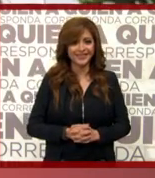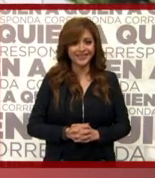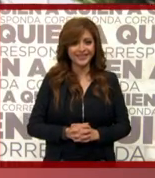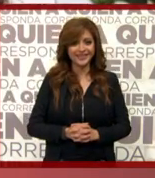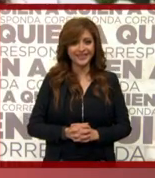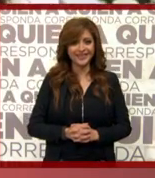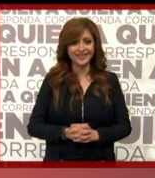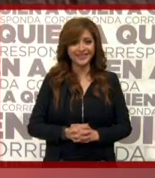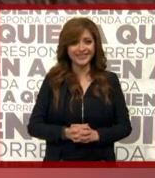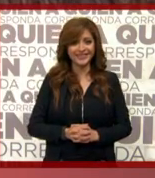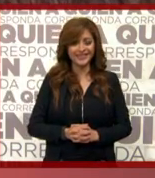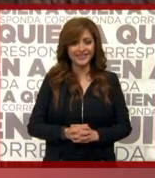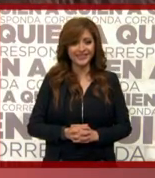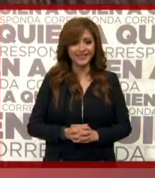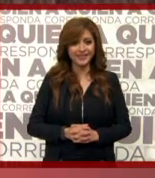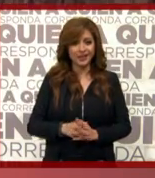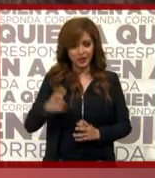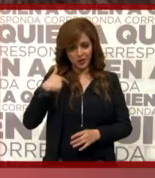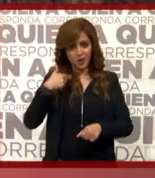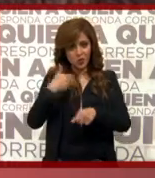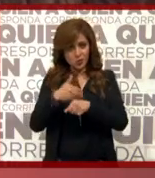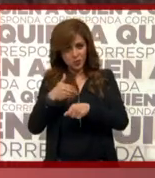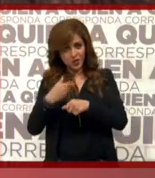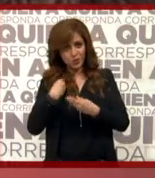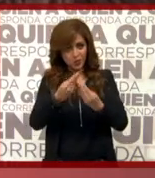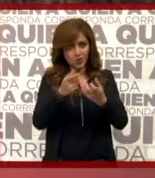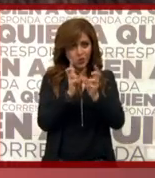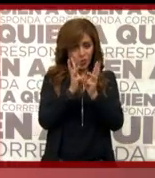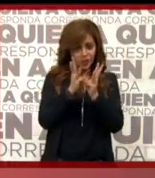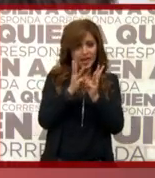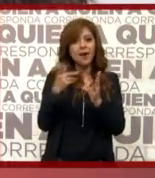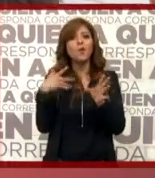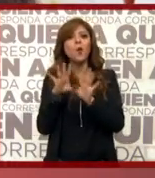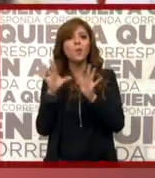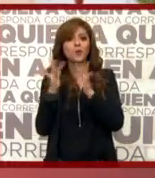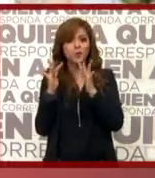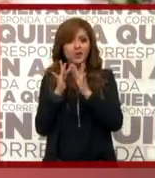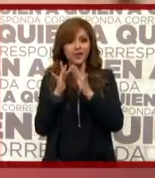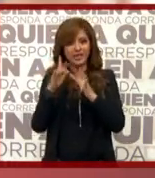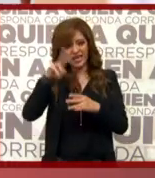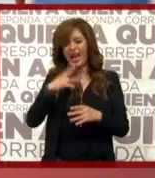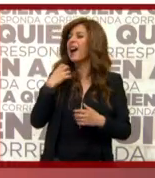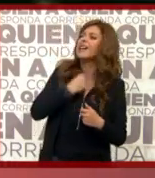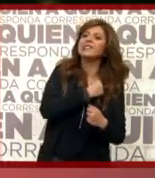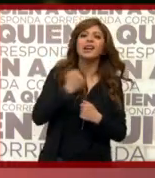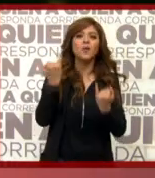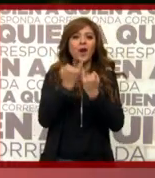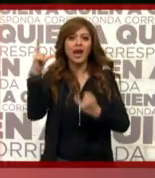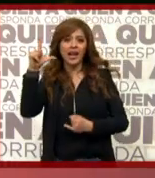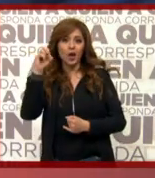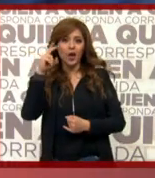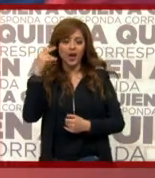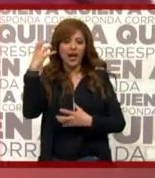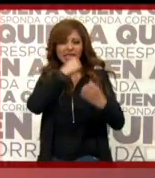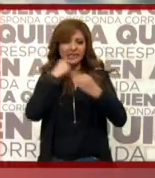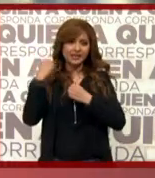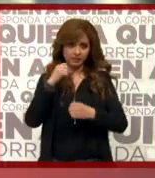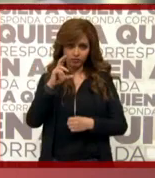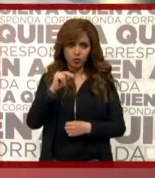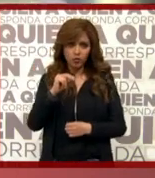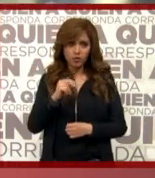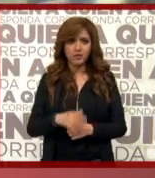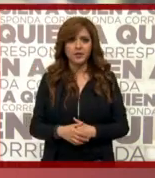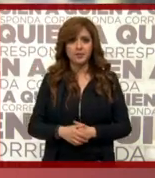No Oye te paso mi número me lo pasas tu watch o cómo le hacemos una zarandeada como Leonardo de caprio No